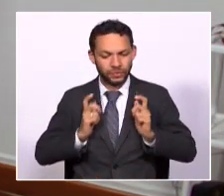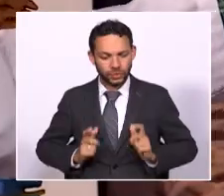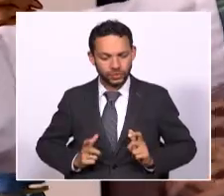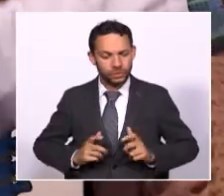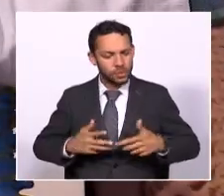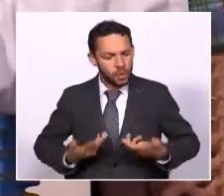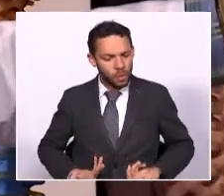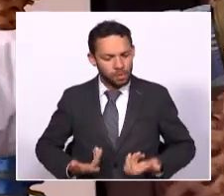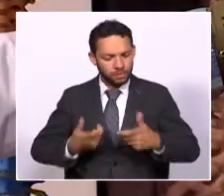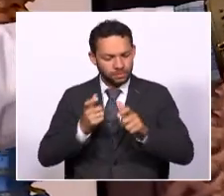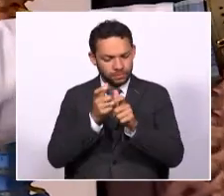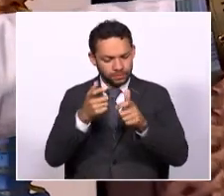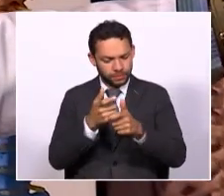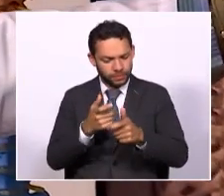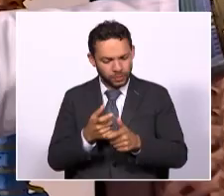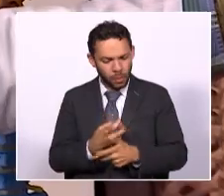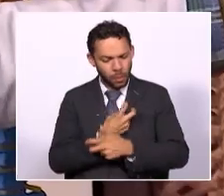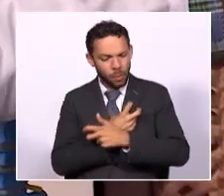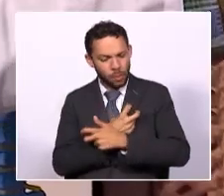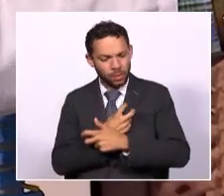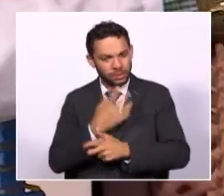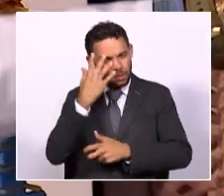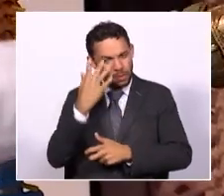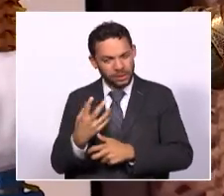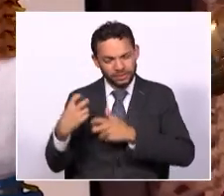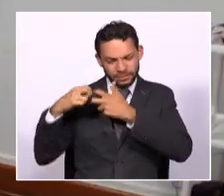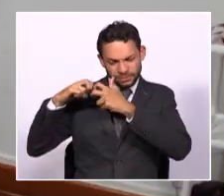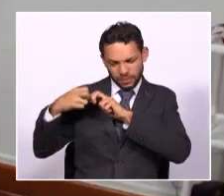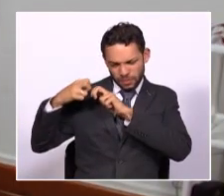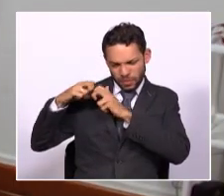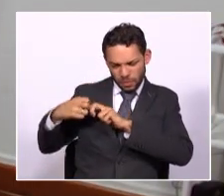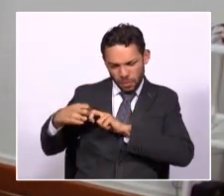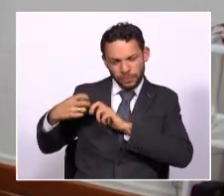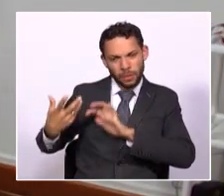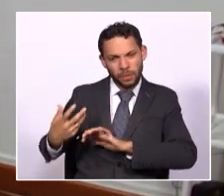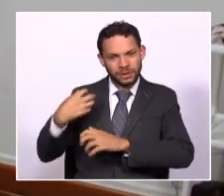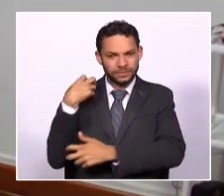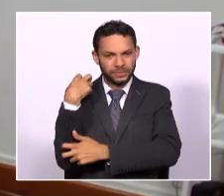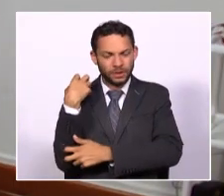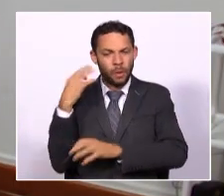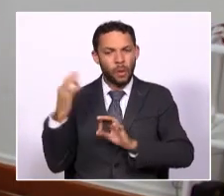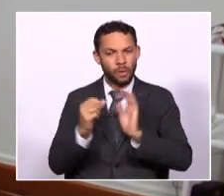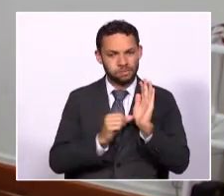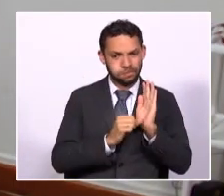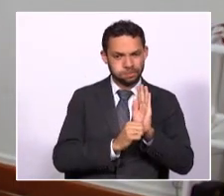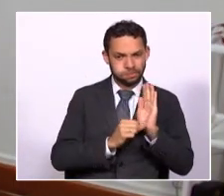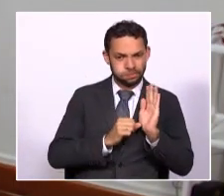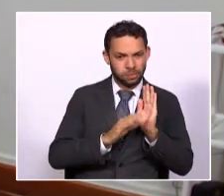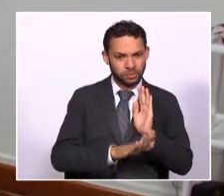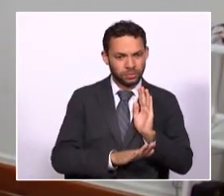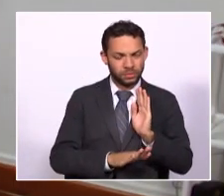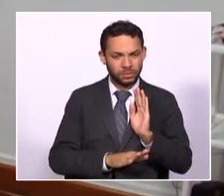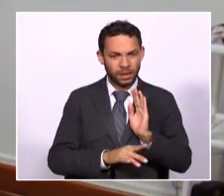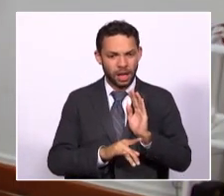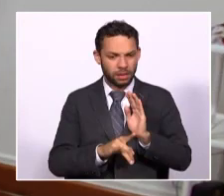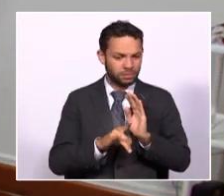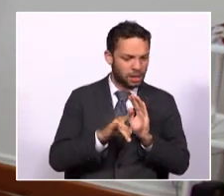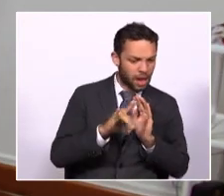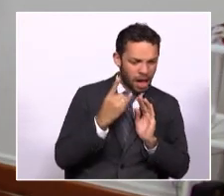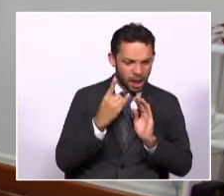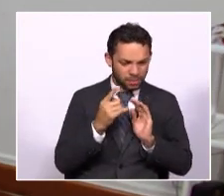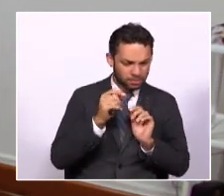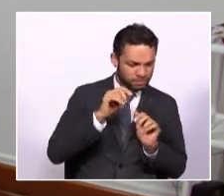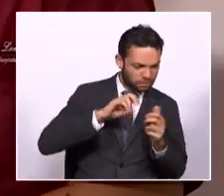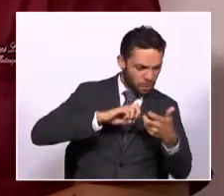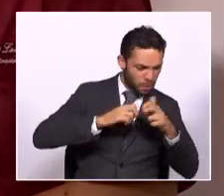columna, porque este hombro está más caído, porque uno ve que en la nalga esta rayita está más altica o más bajita que